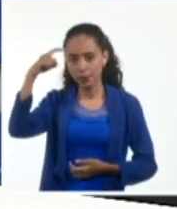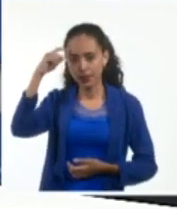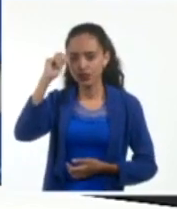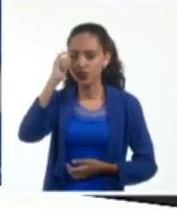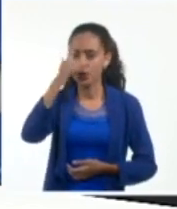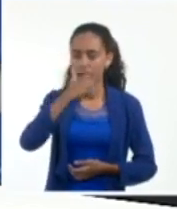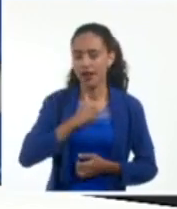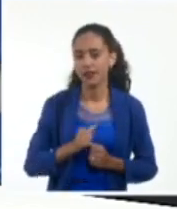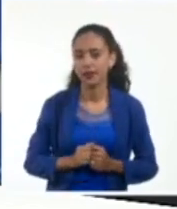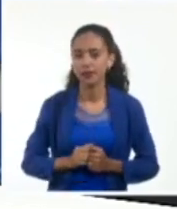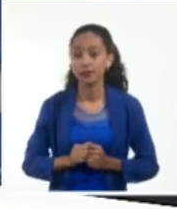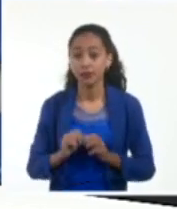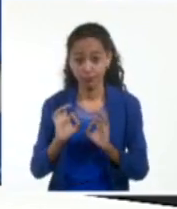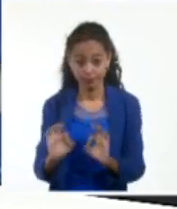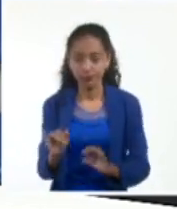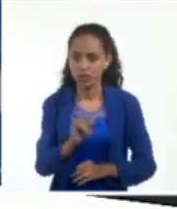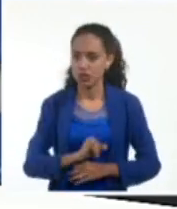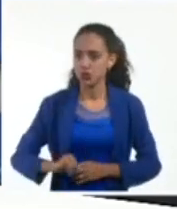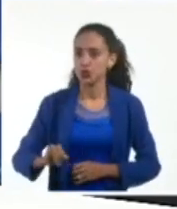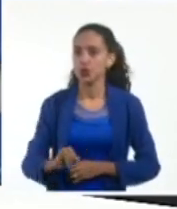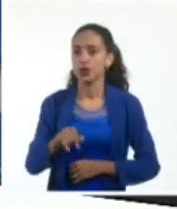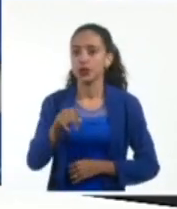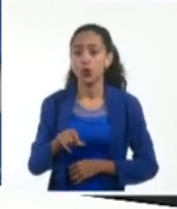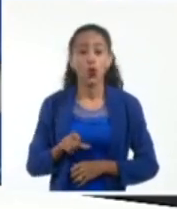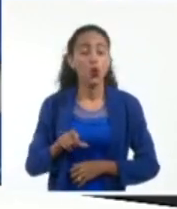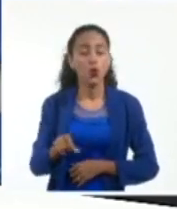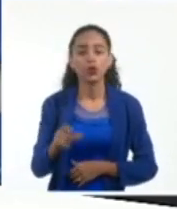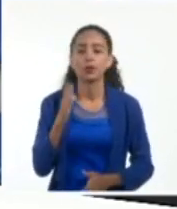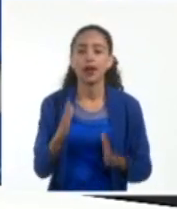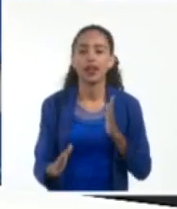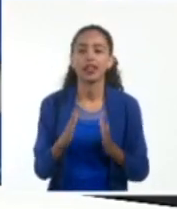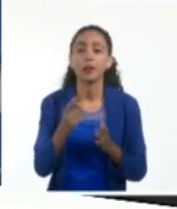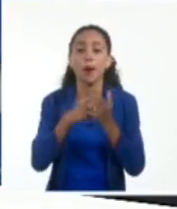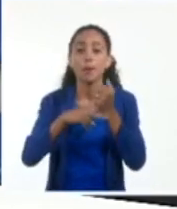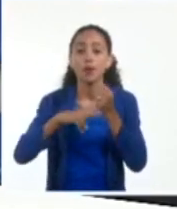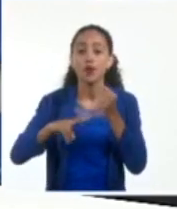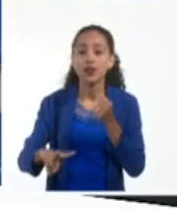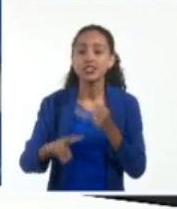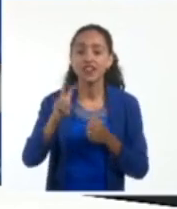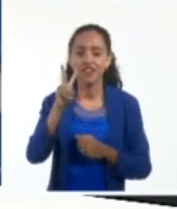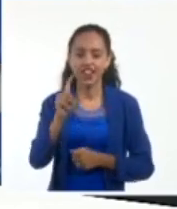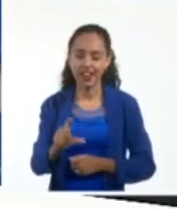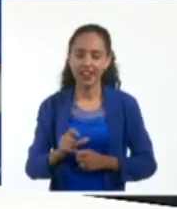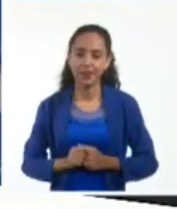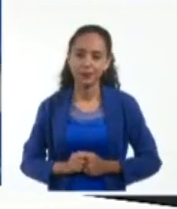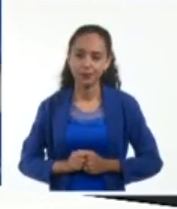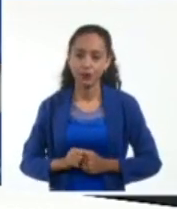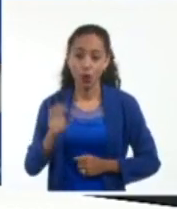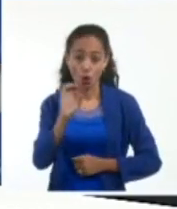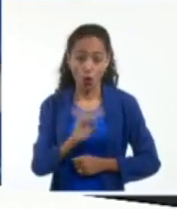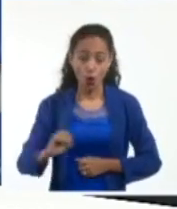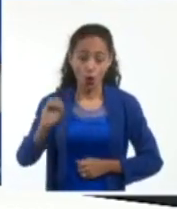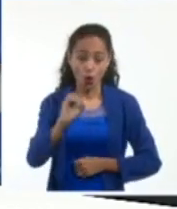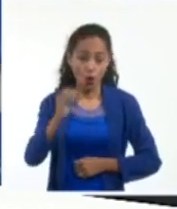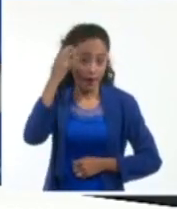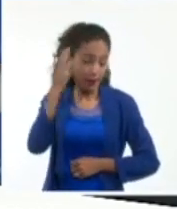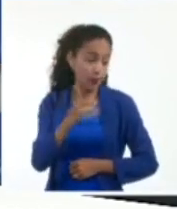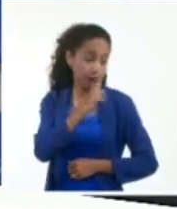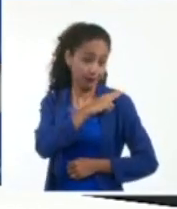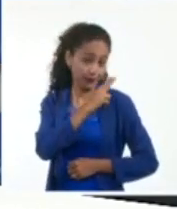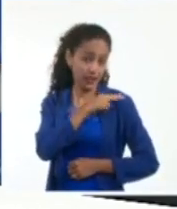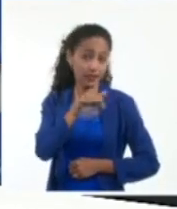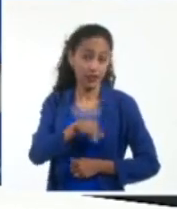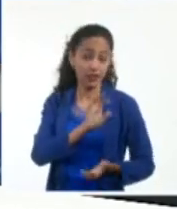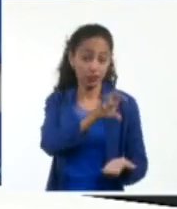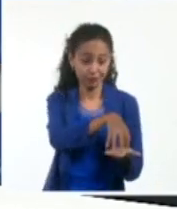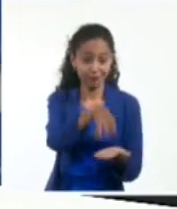de Ávila, así como mantener en esta última fase a las provincias de Villa Clara. Los órganos de dirección de estos